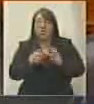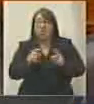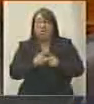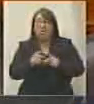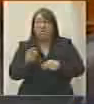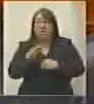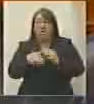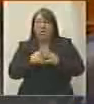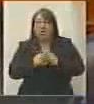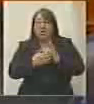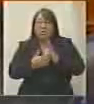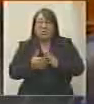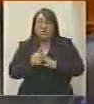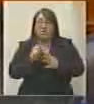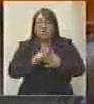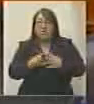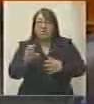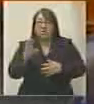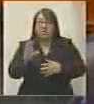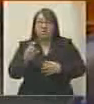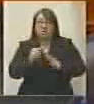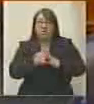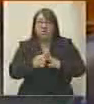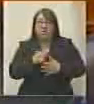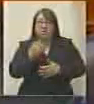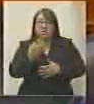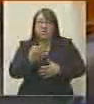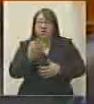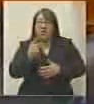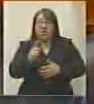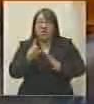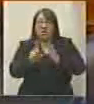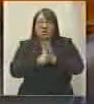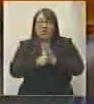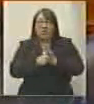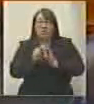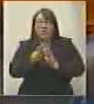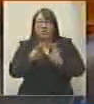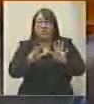como de lo establecido en el literal C del artículo 41 de la Ley